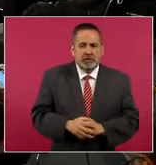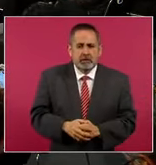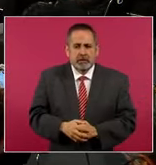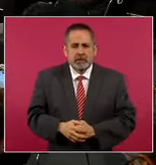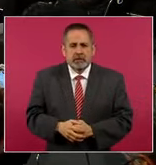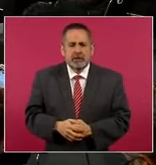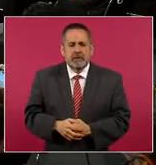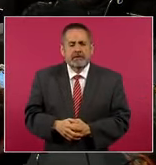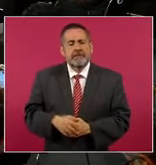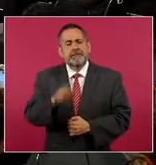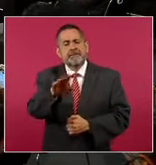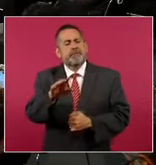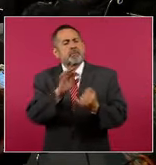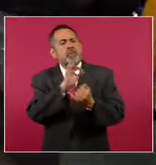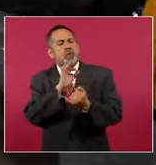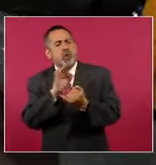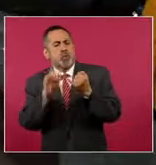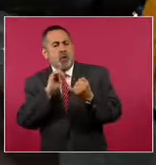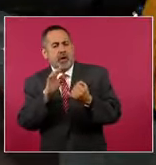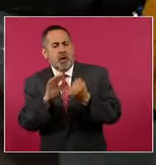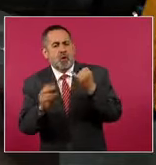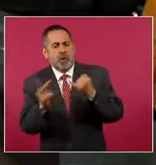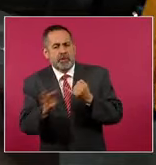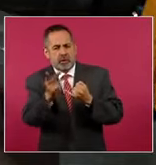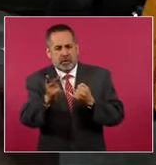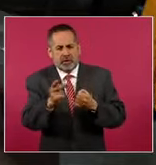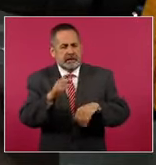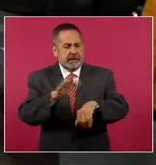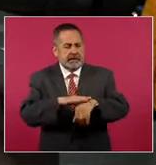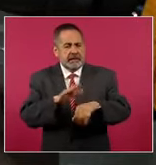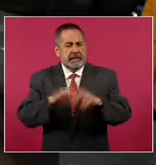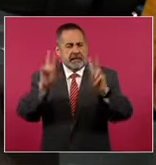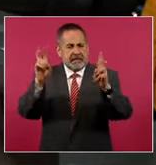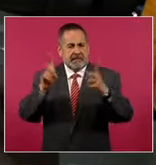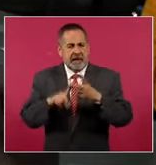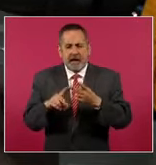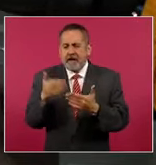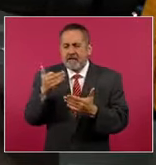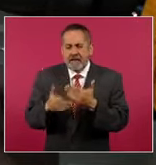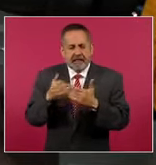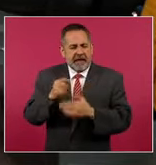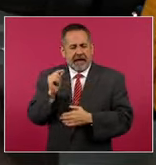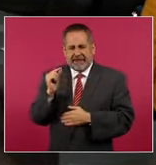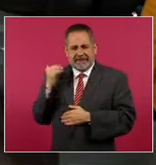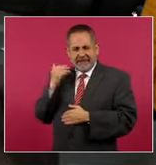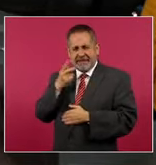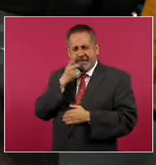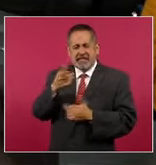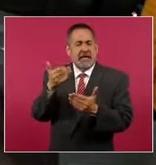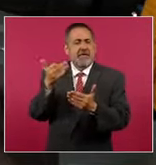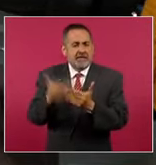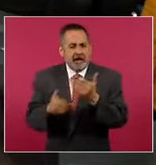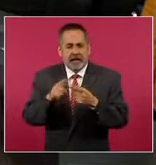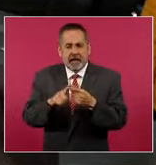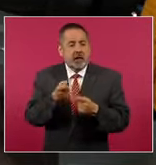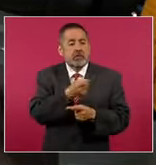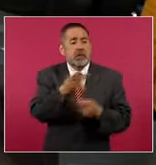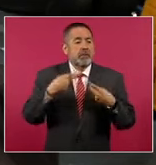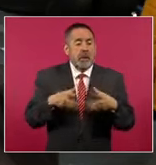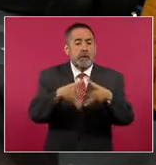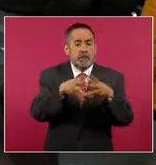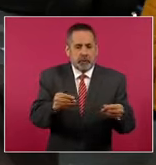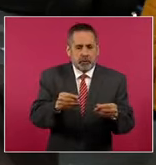Presidente, el último asunto que le quería mencionar es el tema de los pendientes que hablaba usted, que tiene que ver con el asunto de los desaparecidos y que